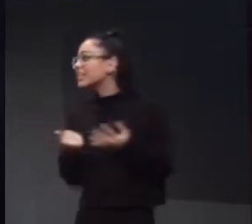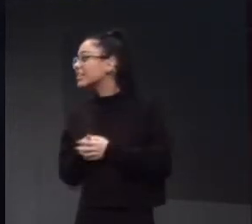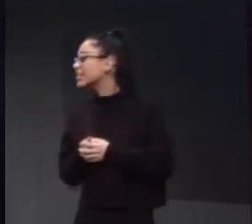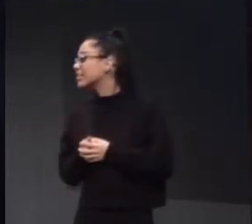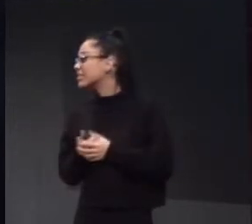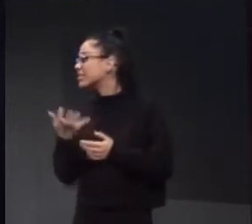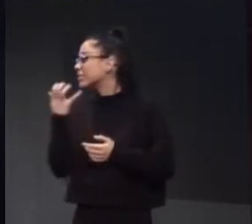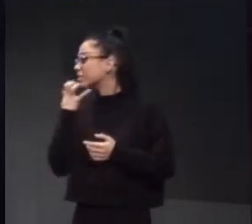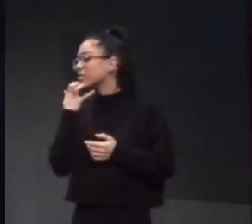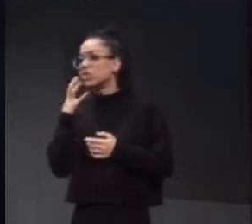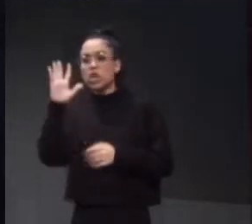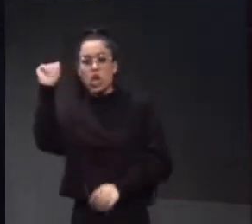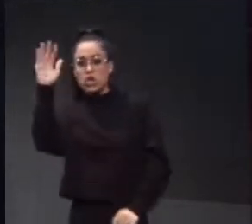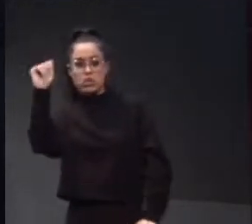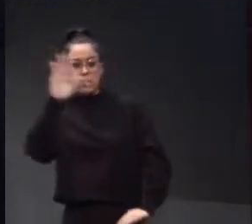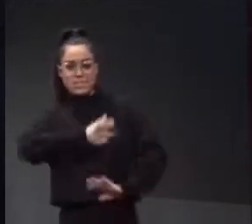no